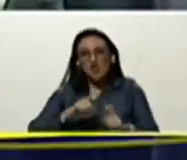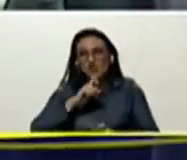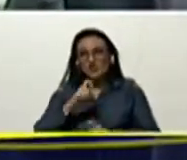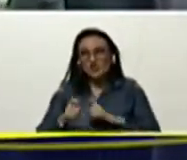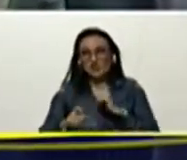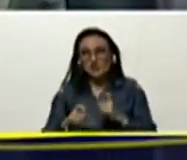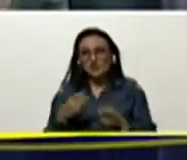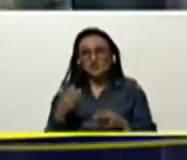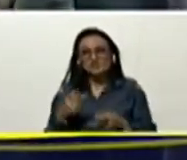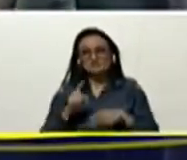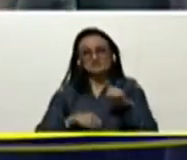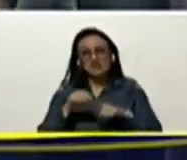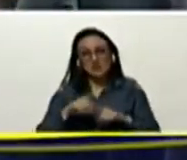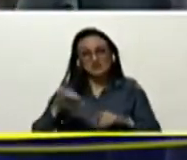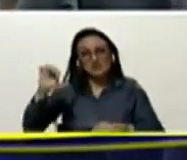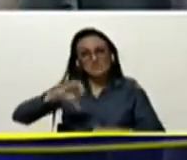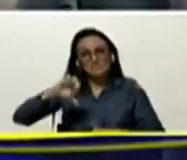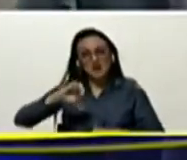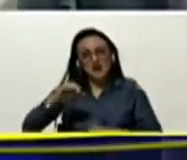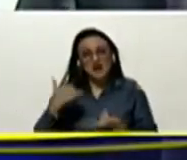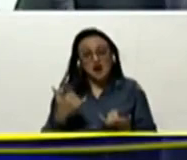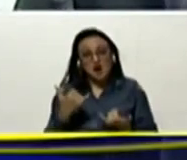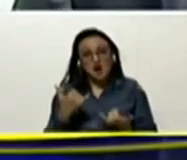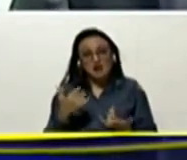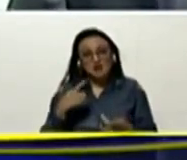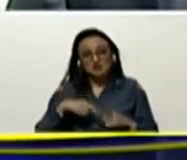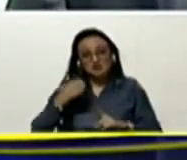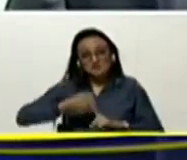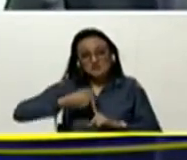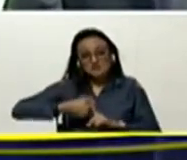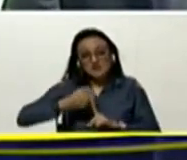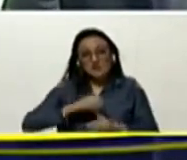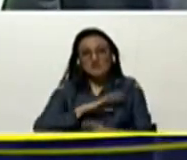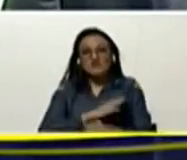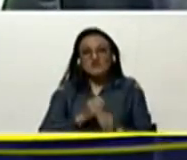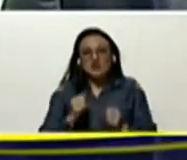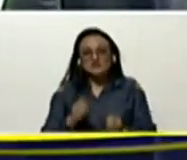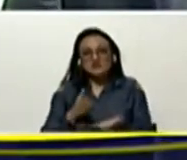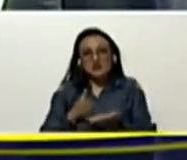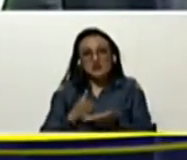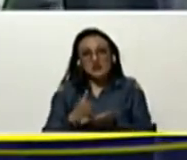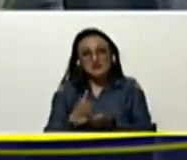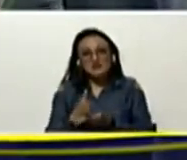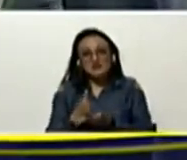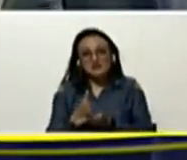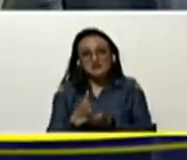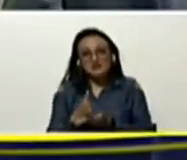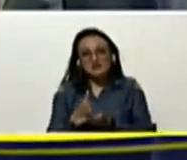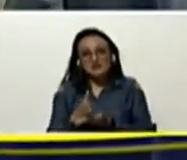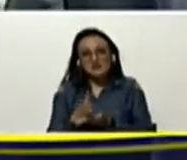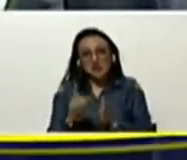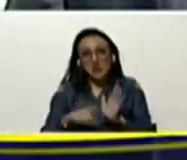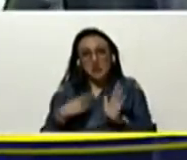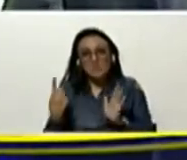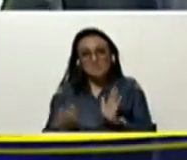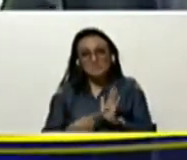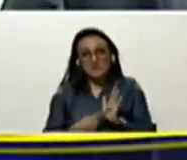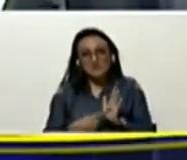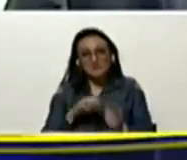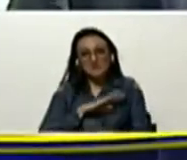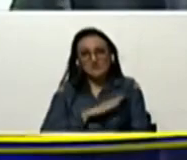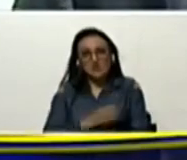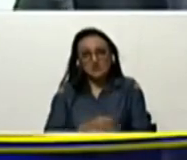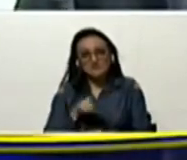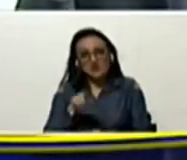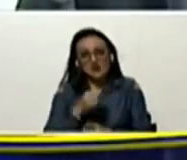tanta perversidad que nos ha tocado enfrentar, la fuerza de la lealtad suprema, absoluta, y la fuerza